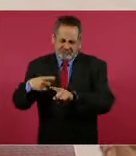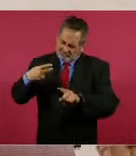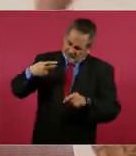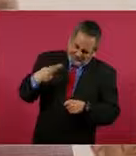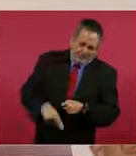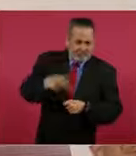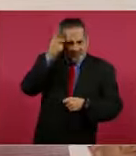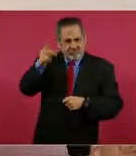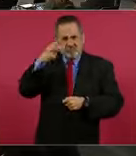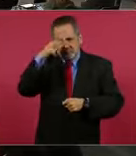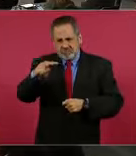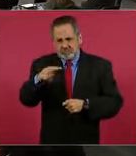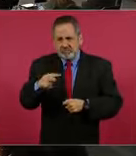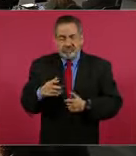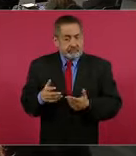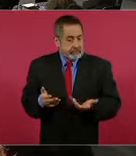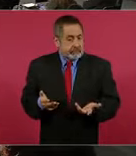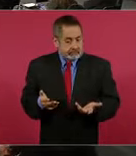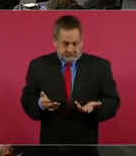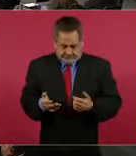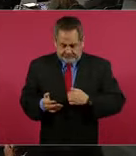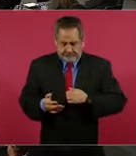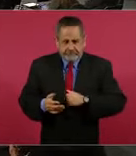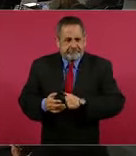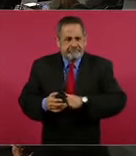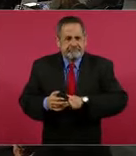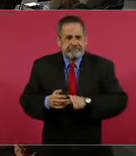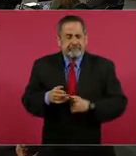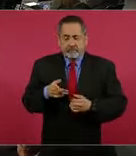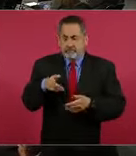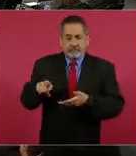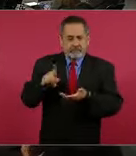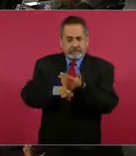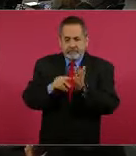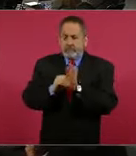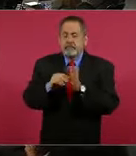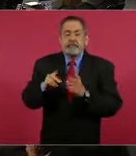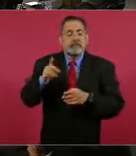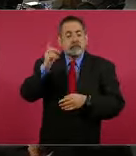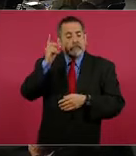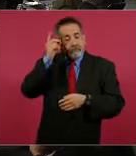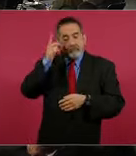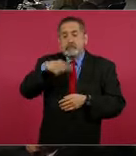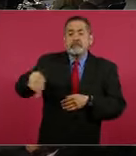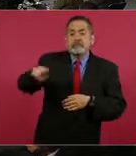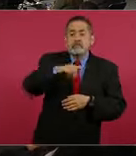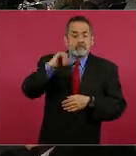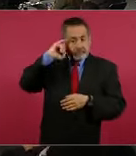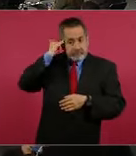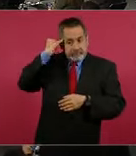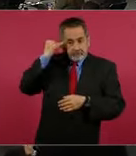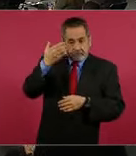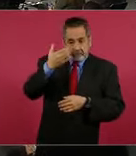¿En dónde se establece el derecho de los campesinos a la tierra,